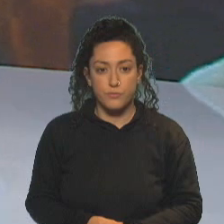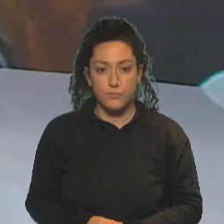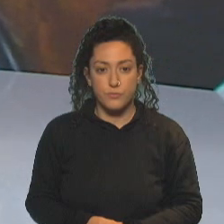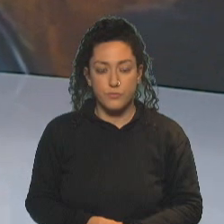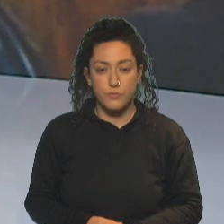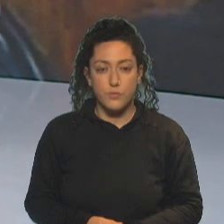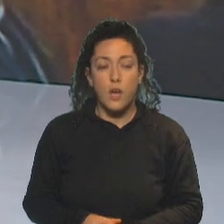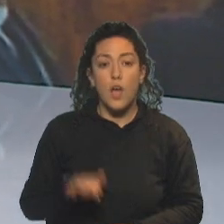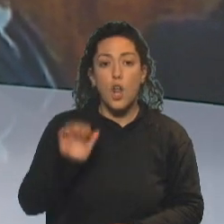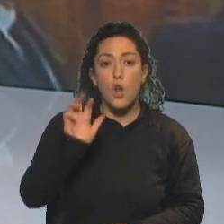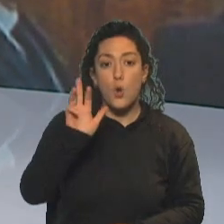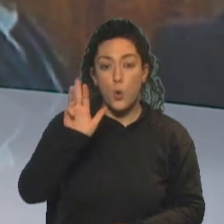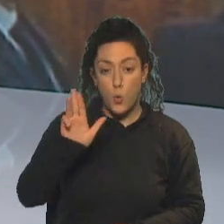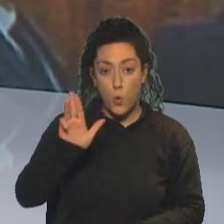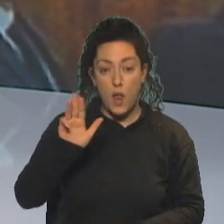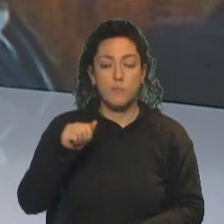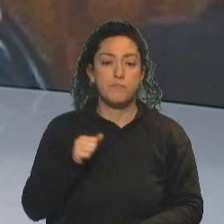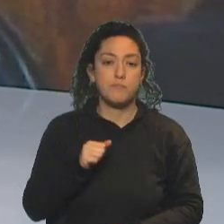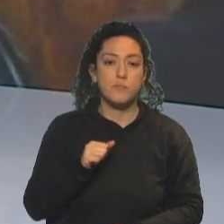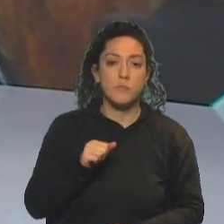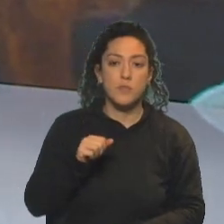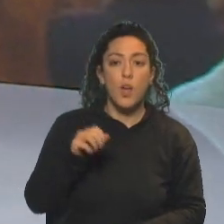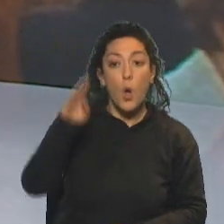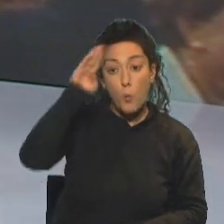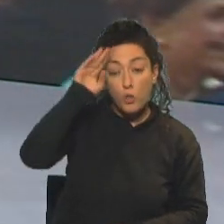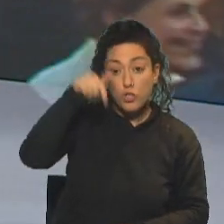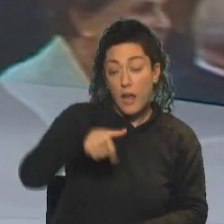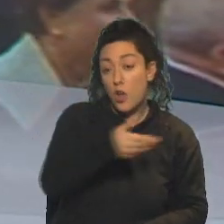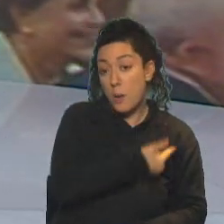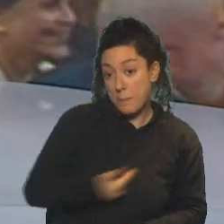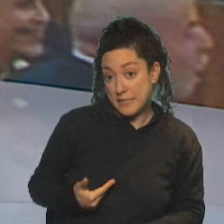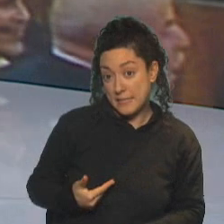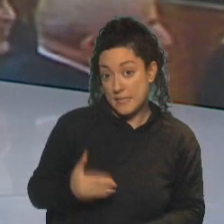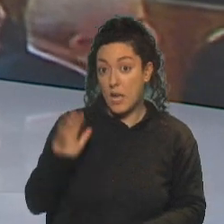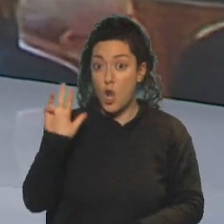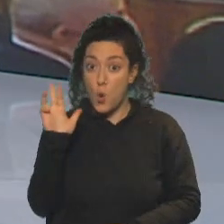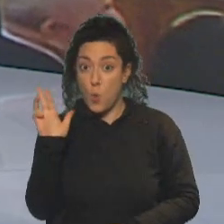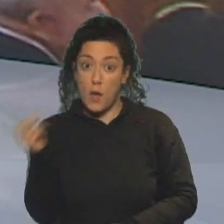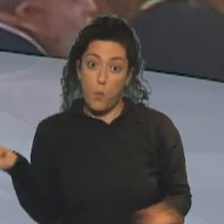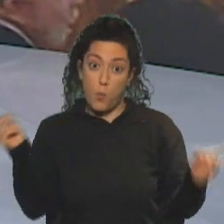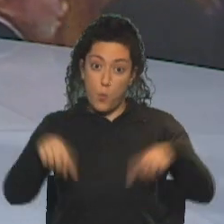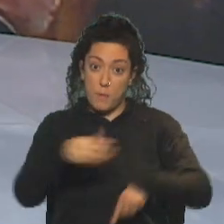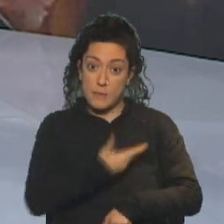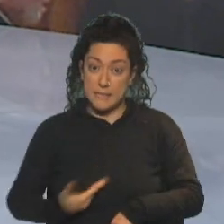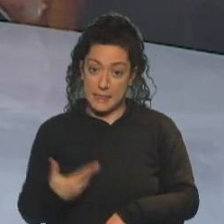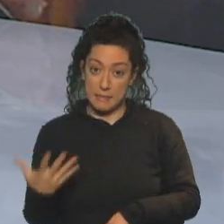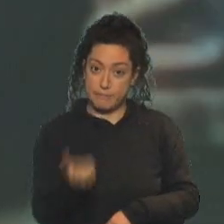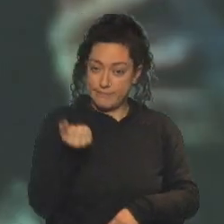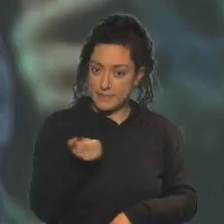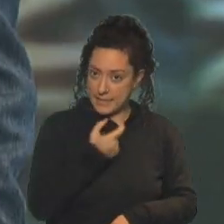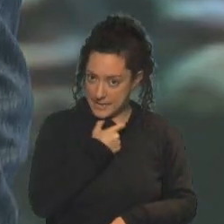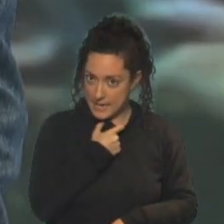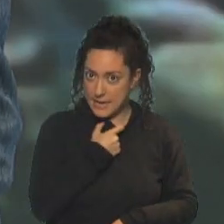lula bolsonaro hoy presidente lula quiere volver a ser presidente y se encontraron